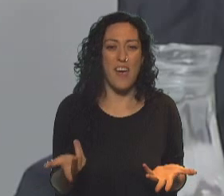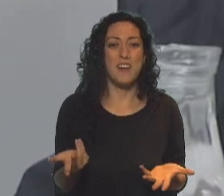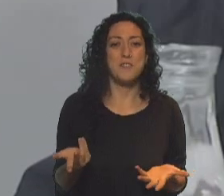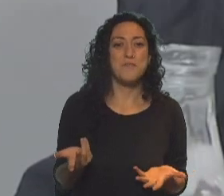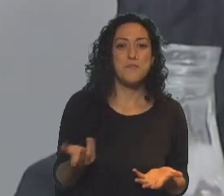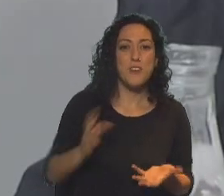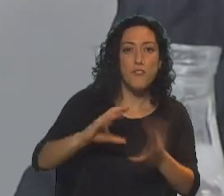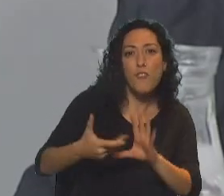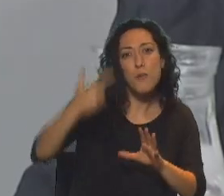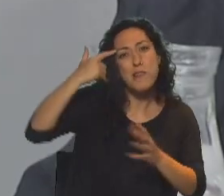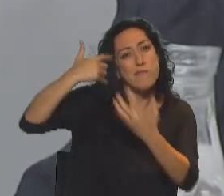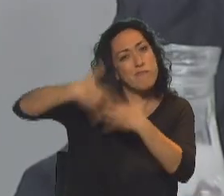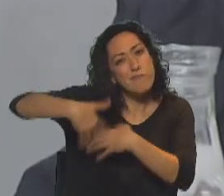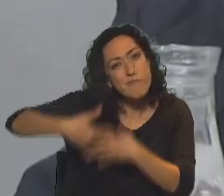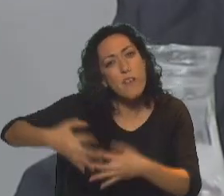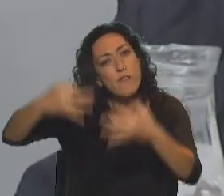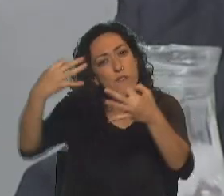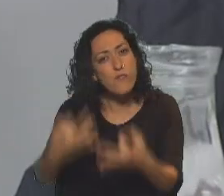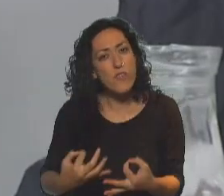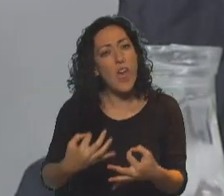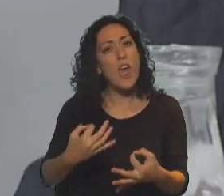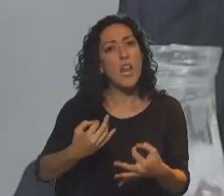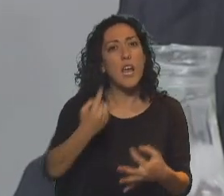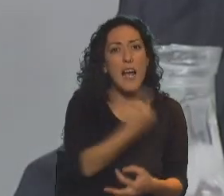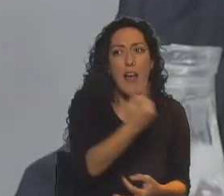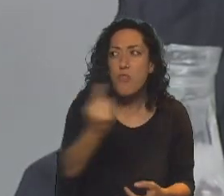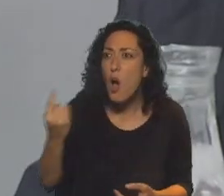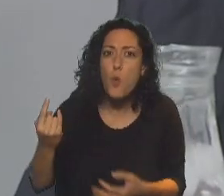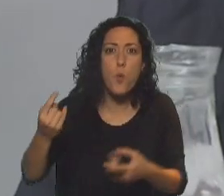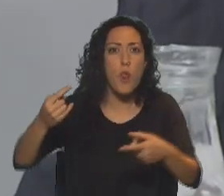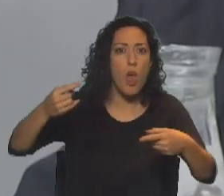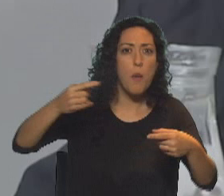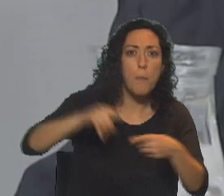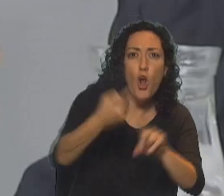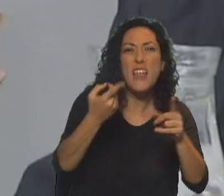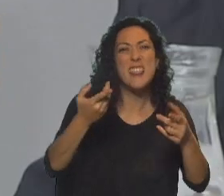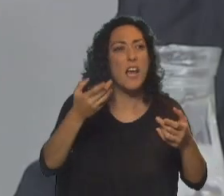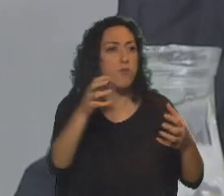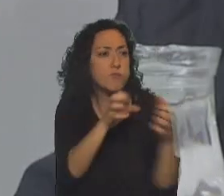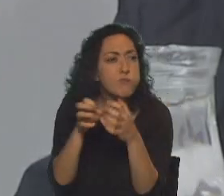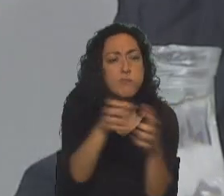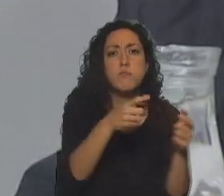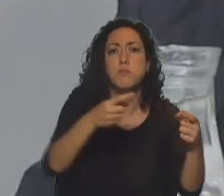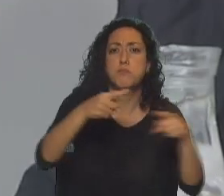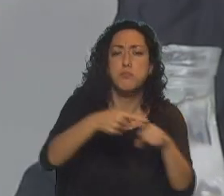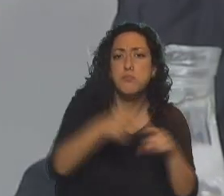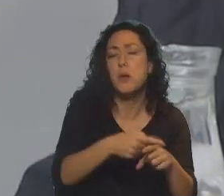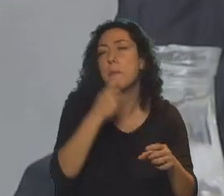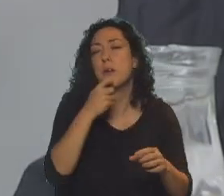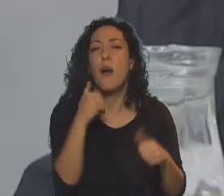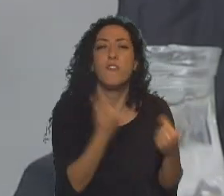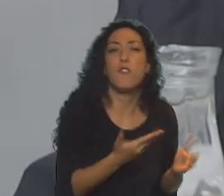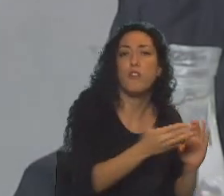y la racionalidad, de que podamos discutir en política, peronistas, alfonsinistas,